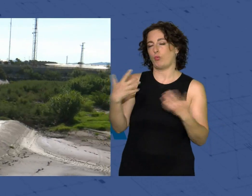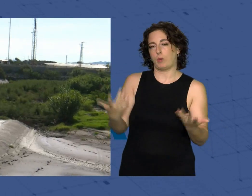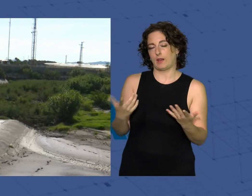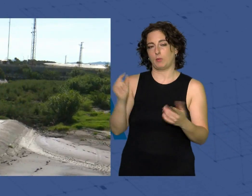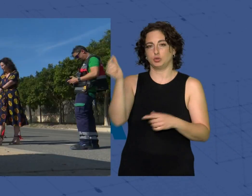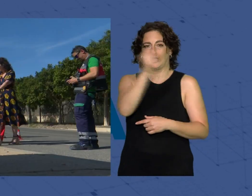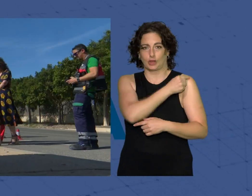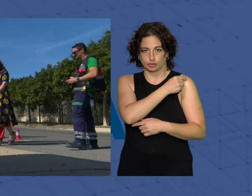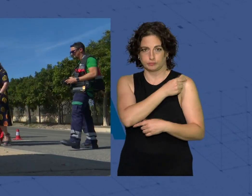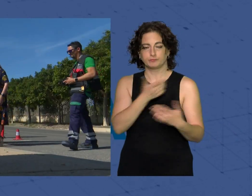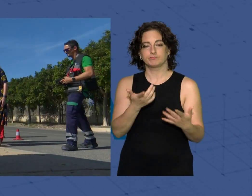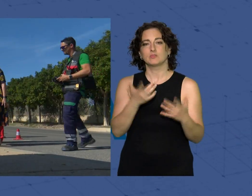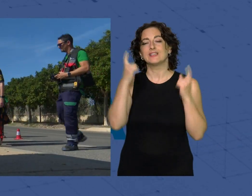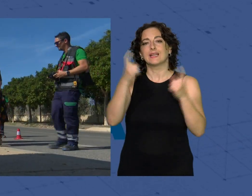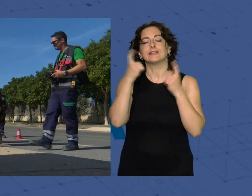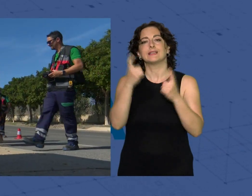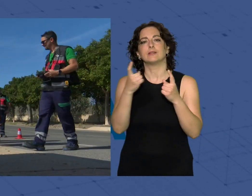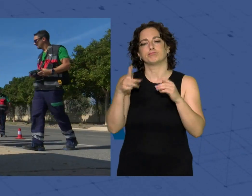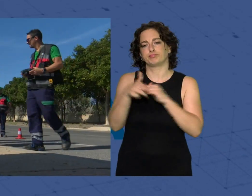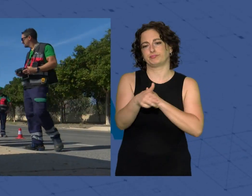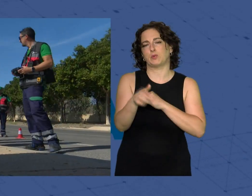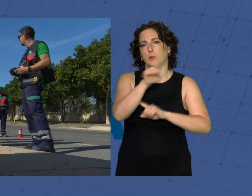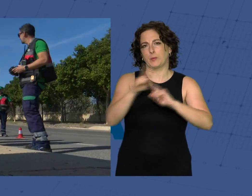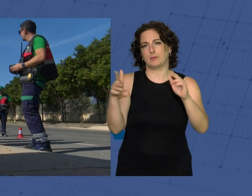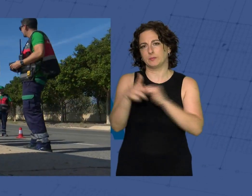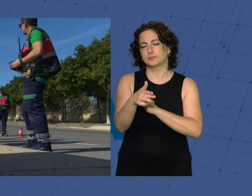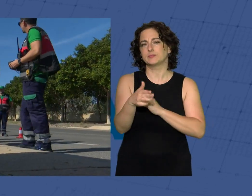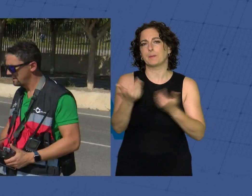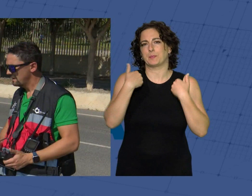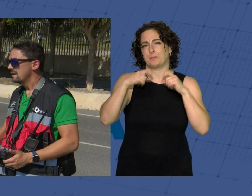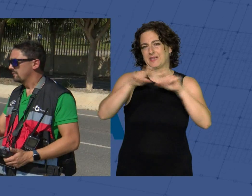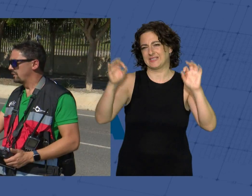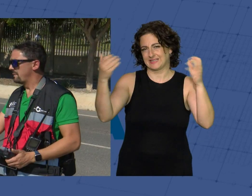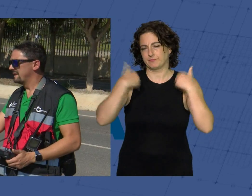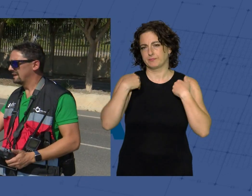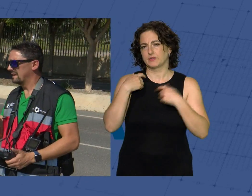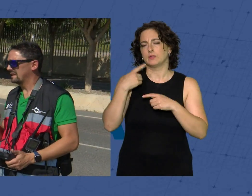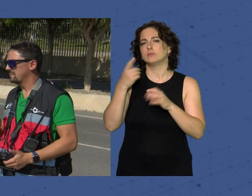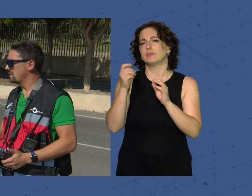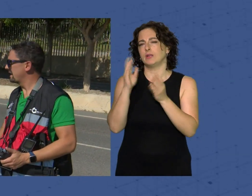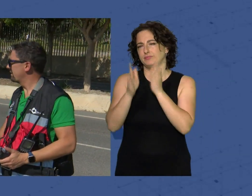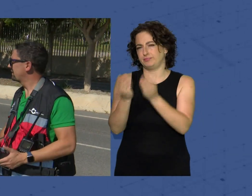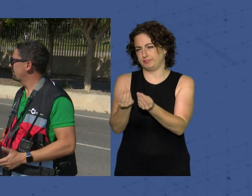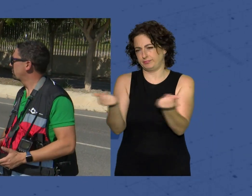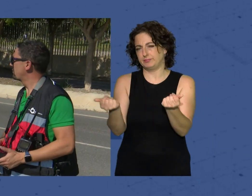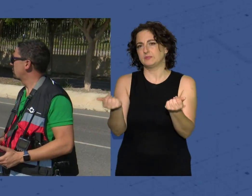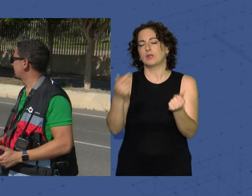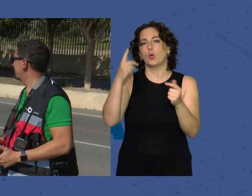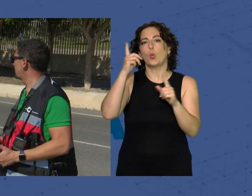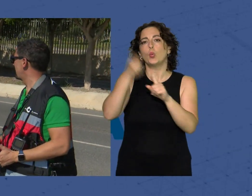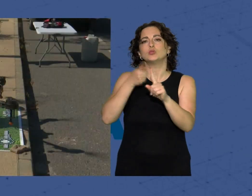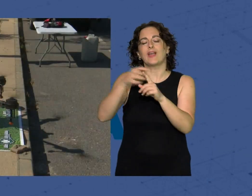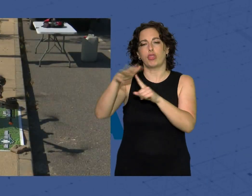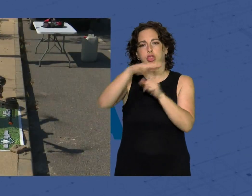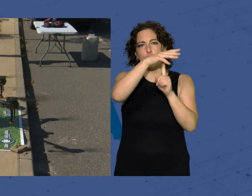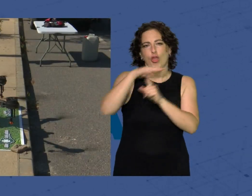para acabar con esta problemática la empresa encargada de la desinsectación ha reforzado el servicio con la utilización de drones que permiten